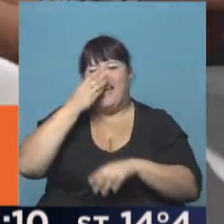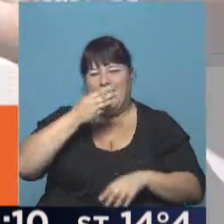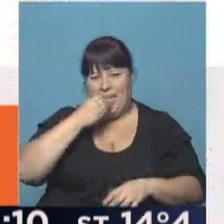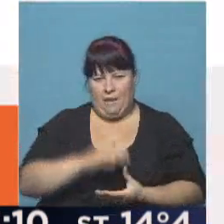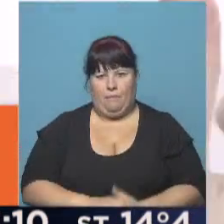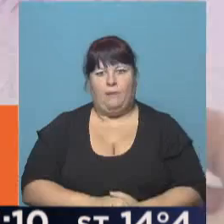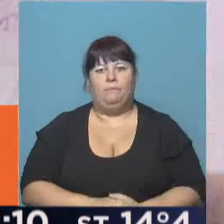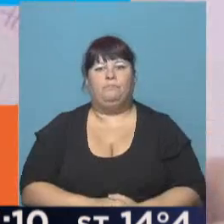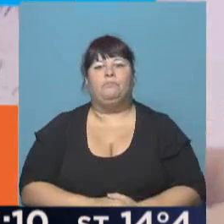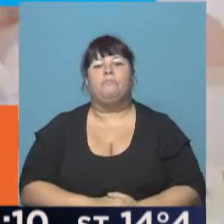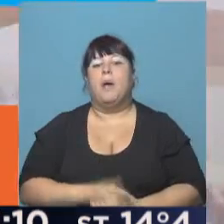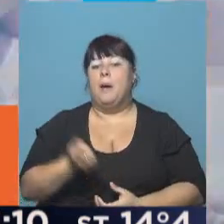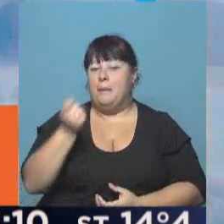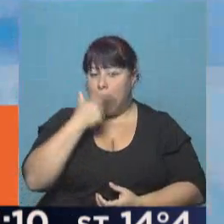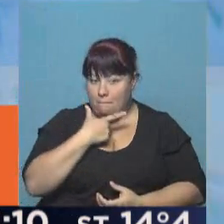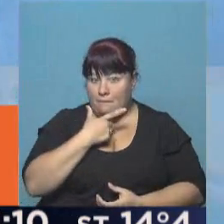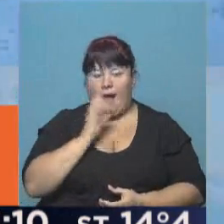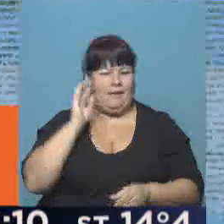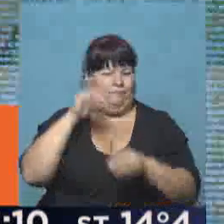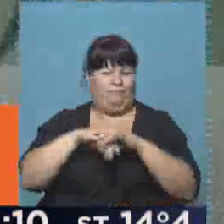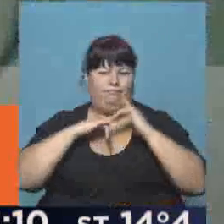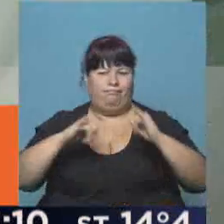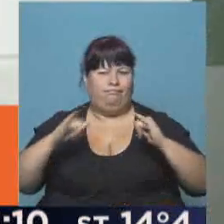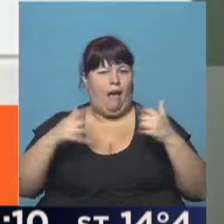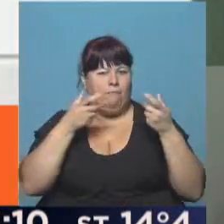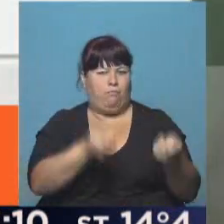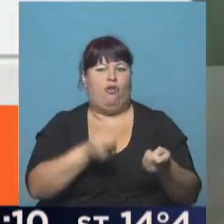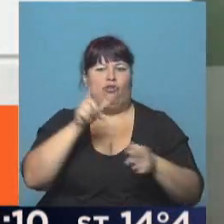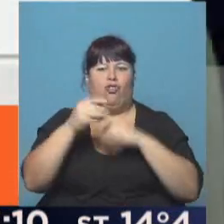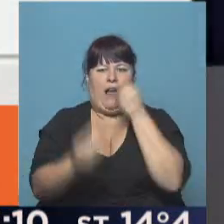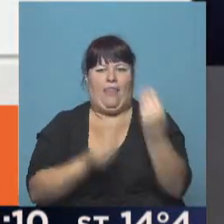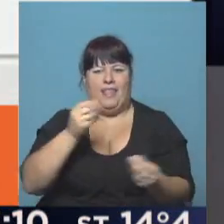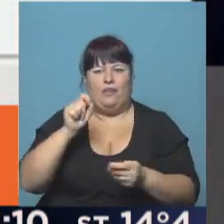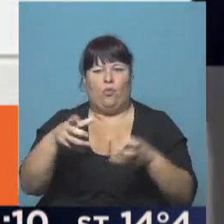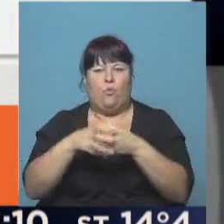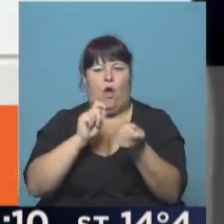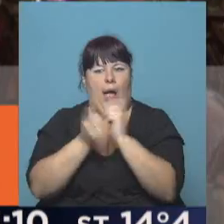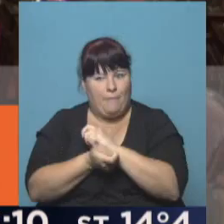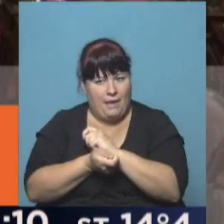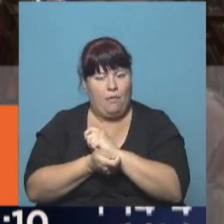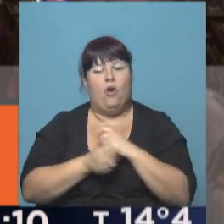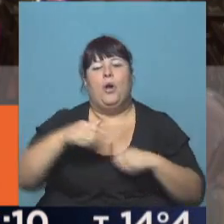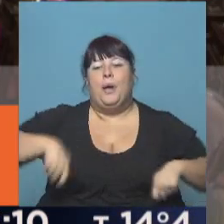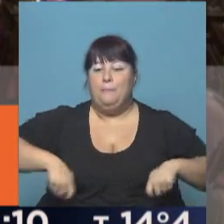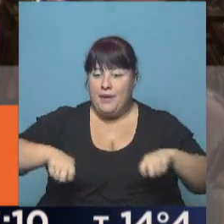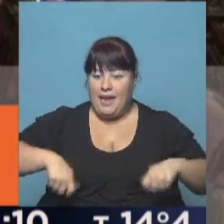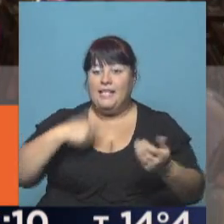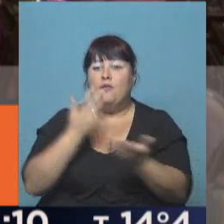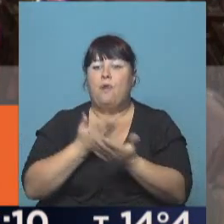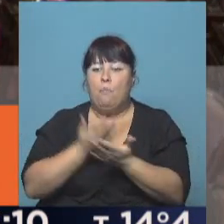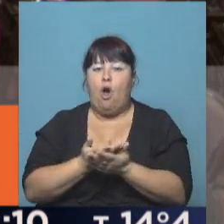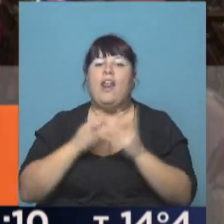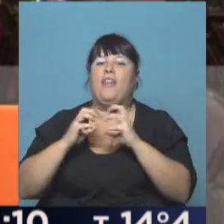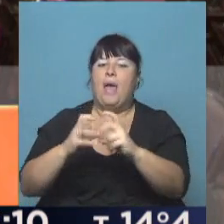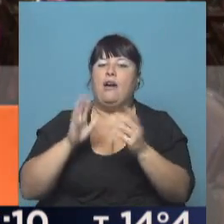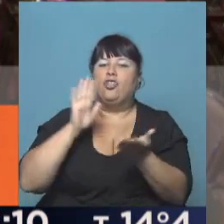con mauricio macri metido de lleno en la campaña en apoyo a los candidatos de cambiemos gabriela michetti propuso abrir el